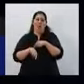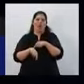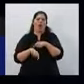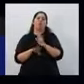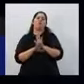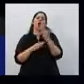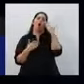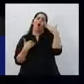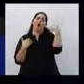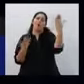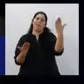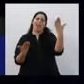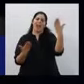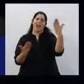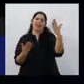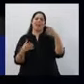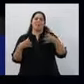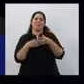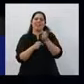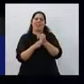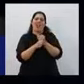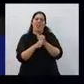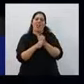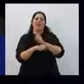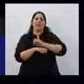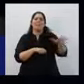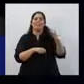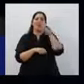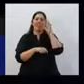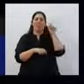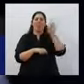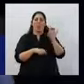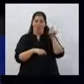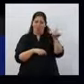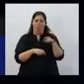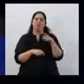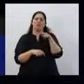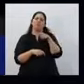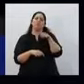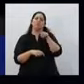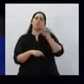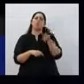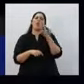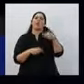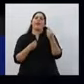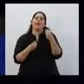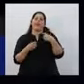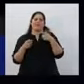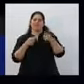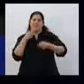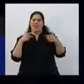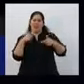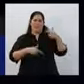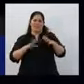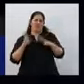hacerle un homenaje a los trabajadores a los campesinos indígenas de ecuador que han muerto producto de la represión